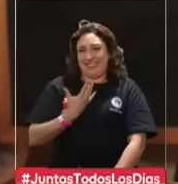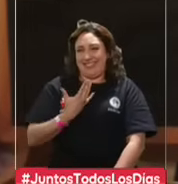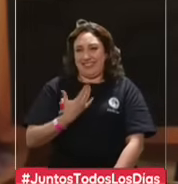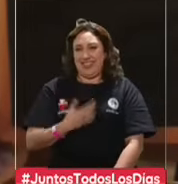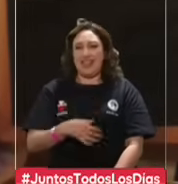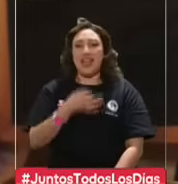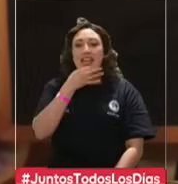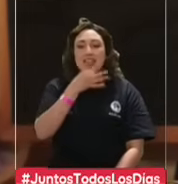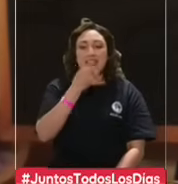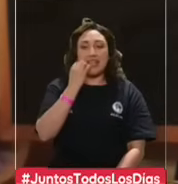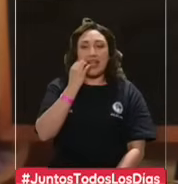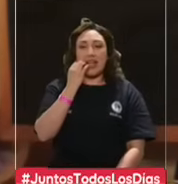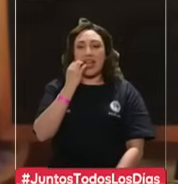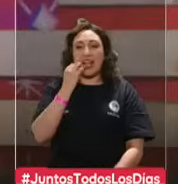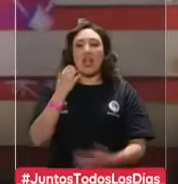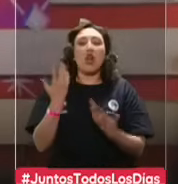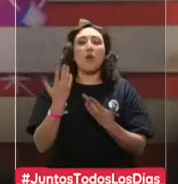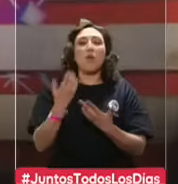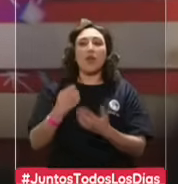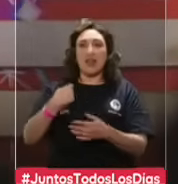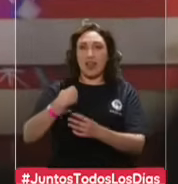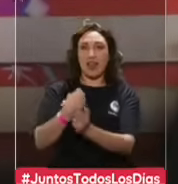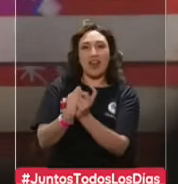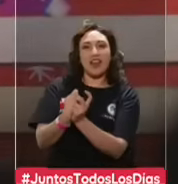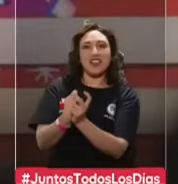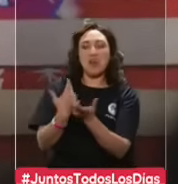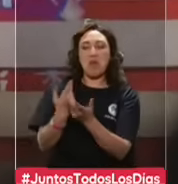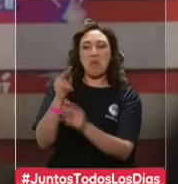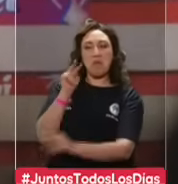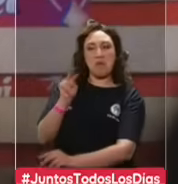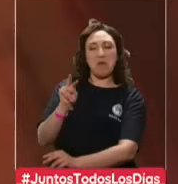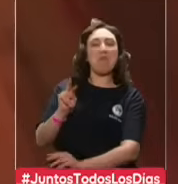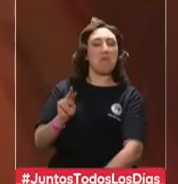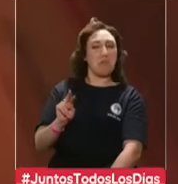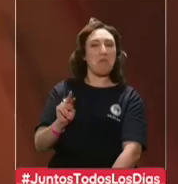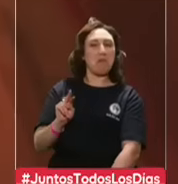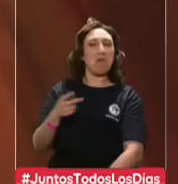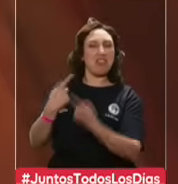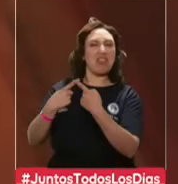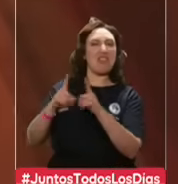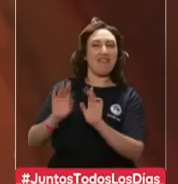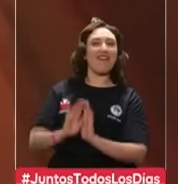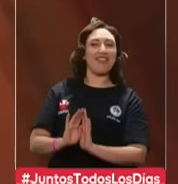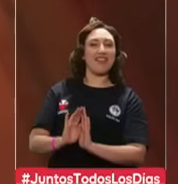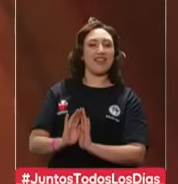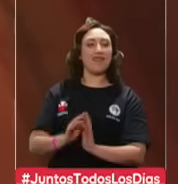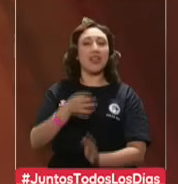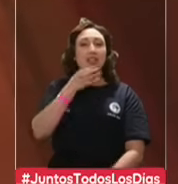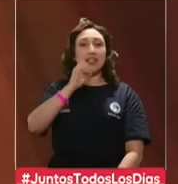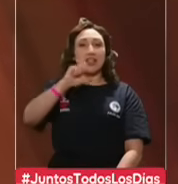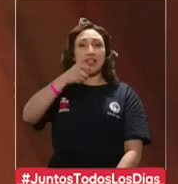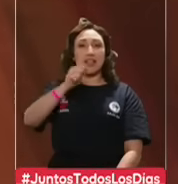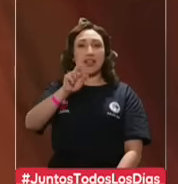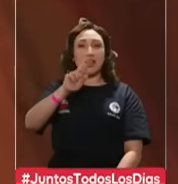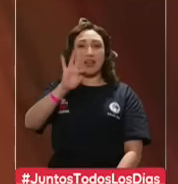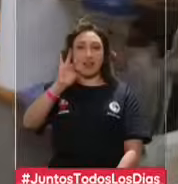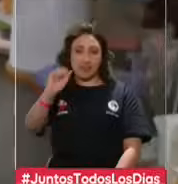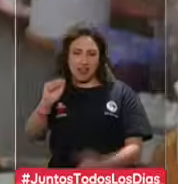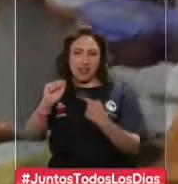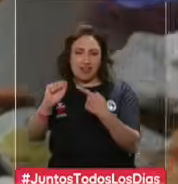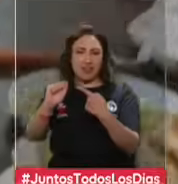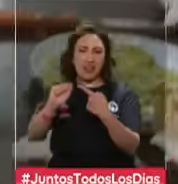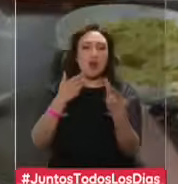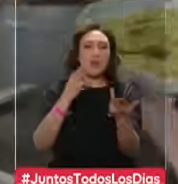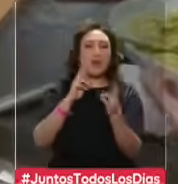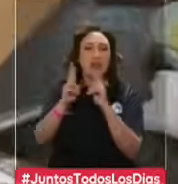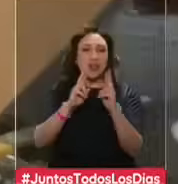El gancho le hace como un toque, lo hace como diferente. Garfia, como Garfio, es